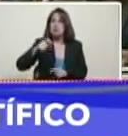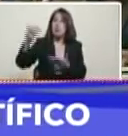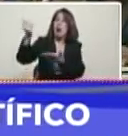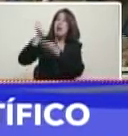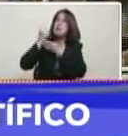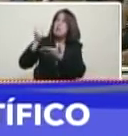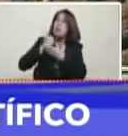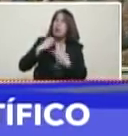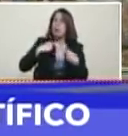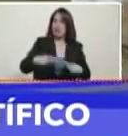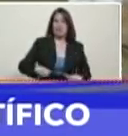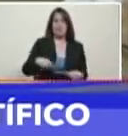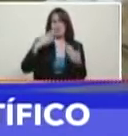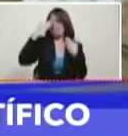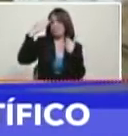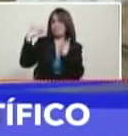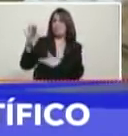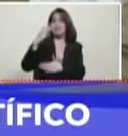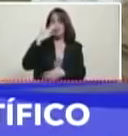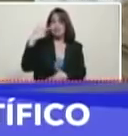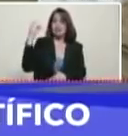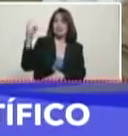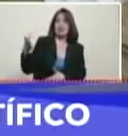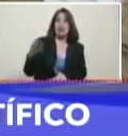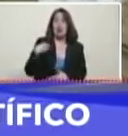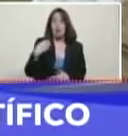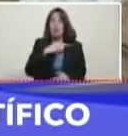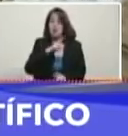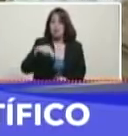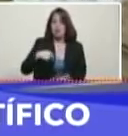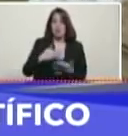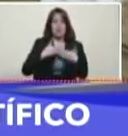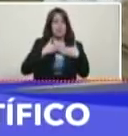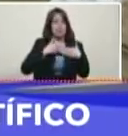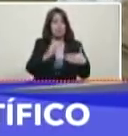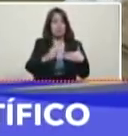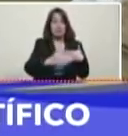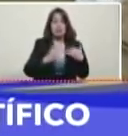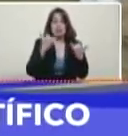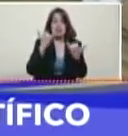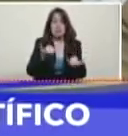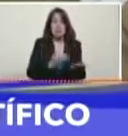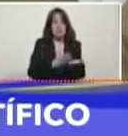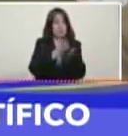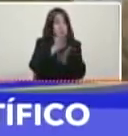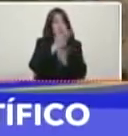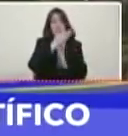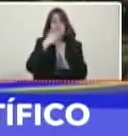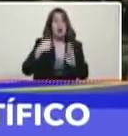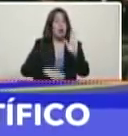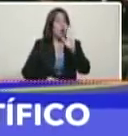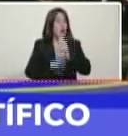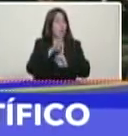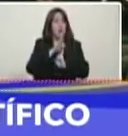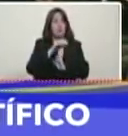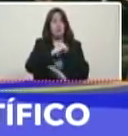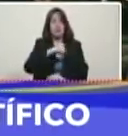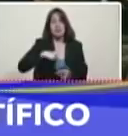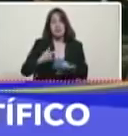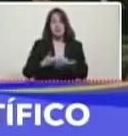tenemos capacidades suficientes para salir adelante de esta coyuntura y transitar hacia un camino de soberanía.